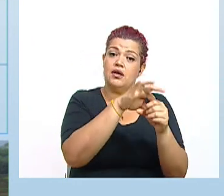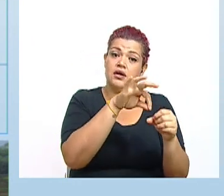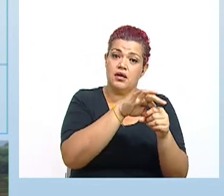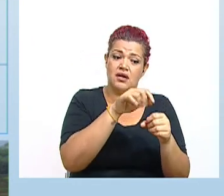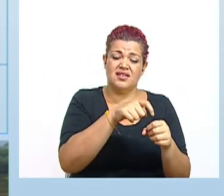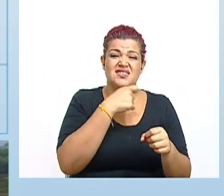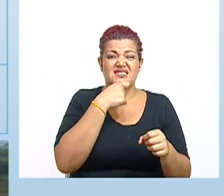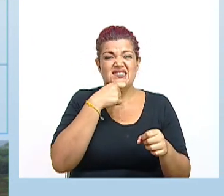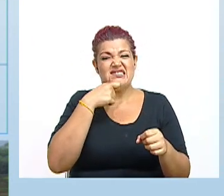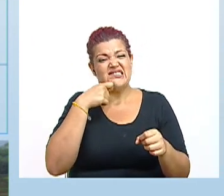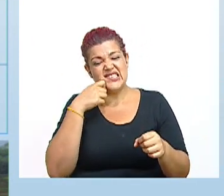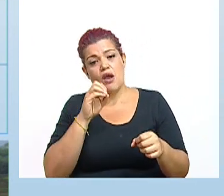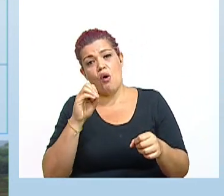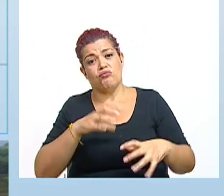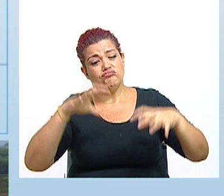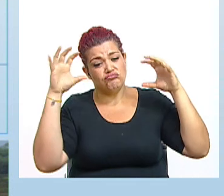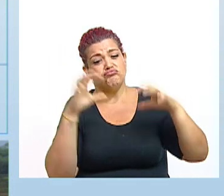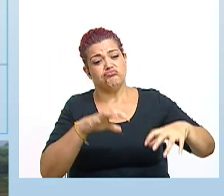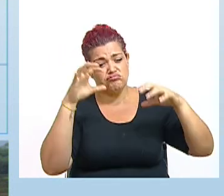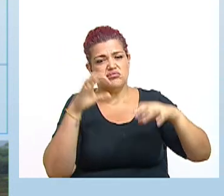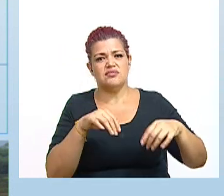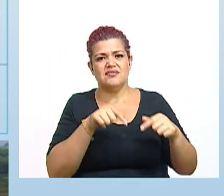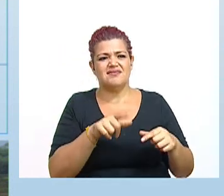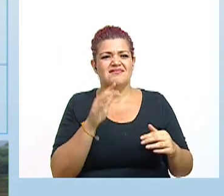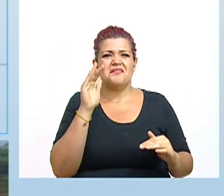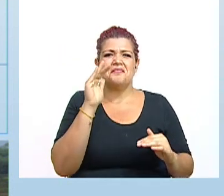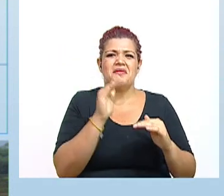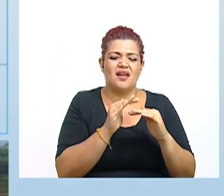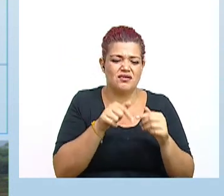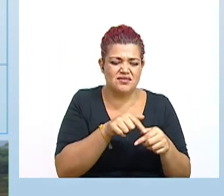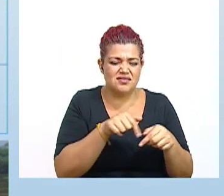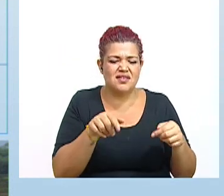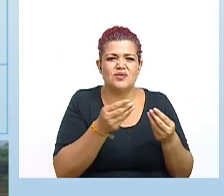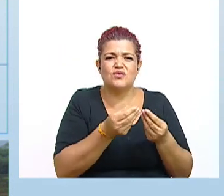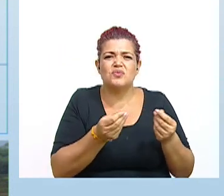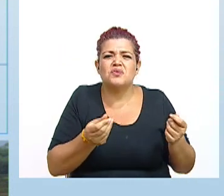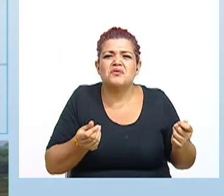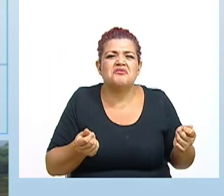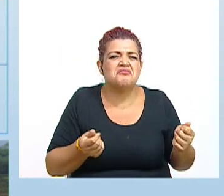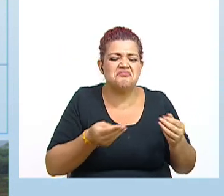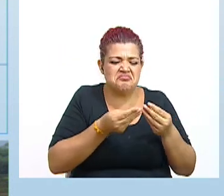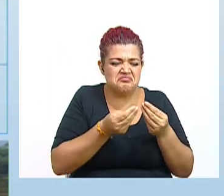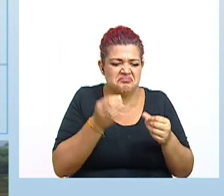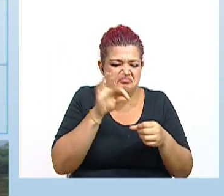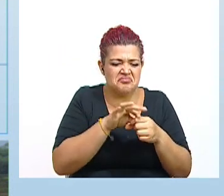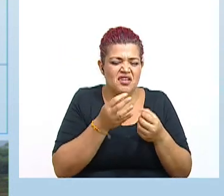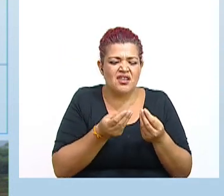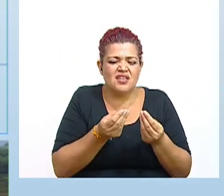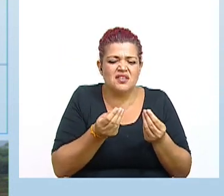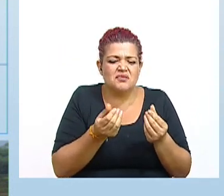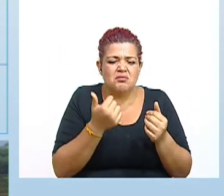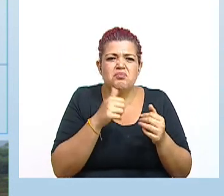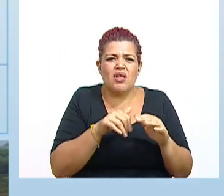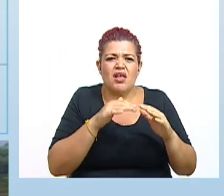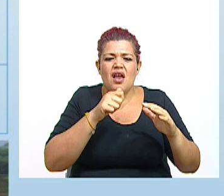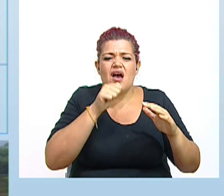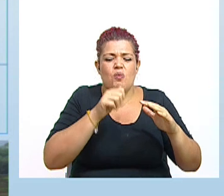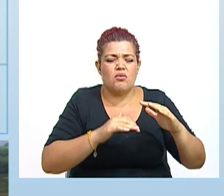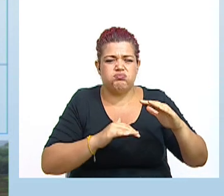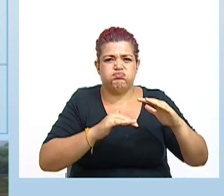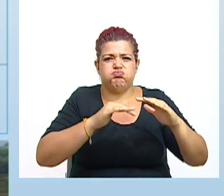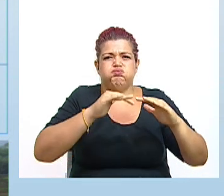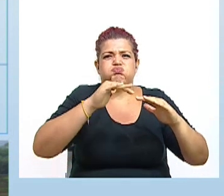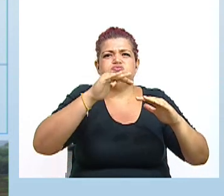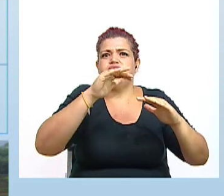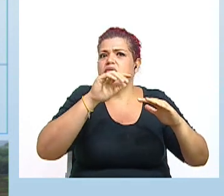sequías, inundaciones, van a provocar un menor rendimiento del suelo, debido a que muchos cultivos van a quedar completamente sumergidos y